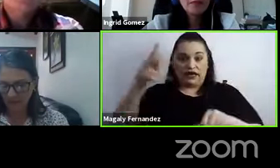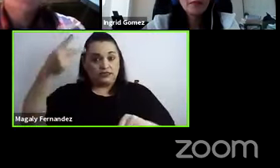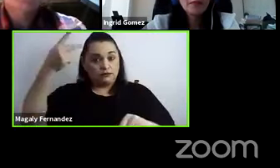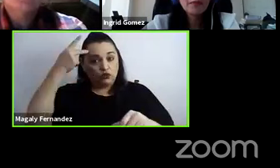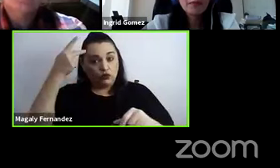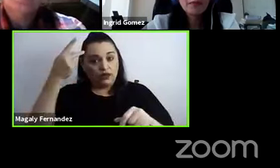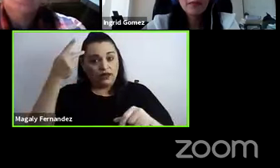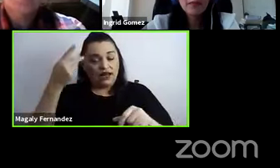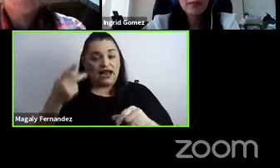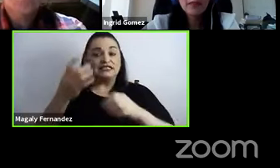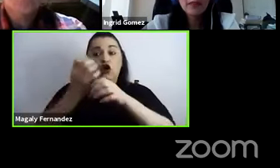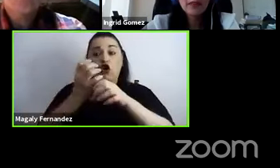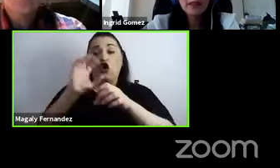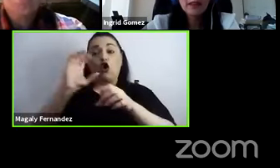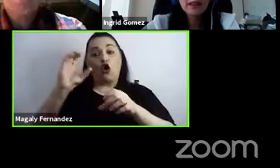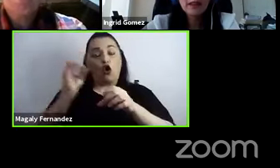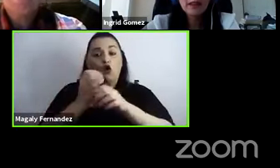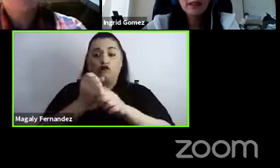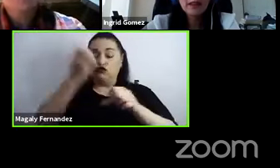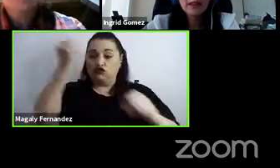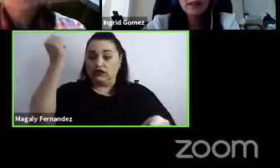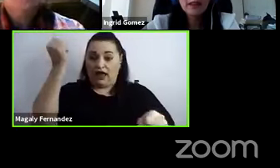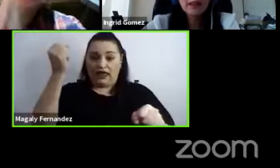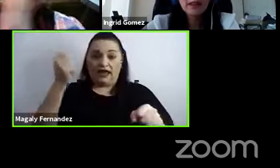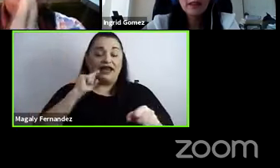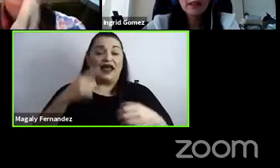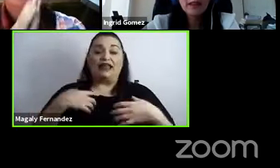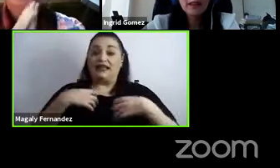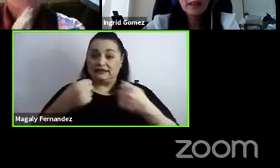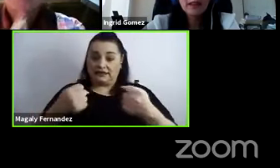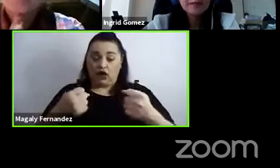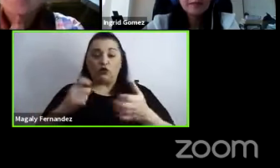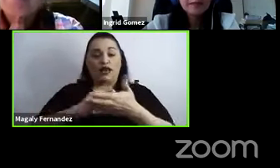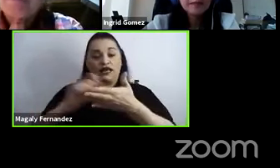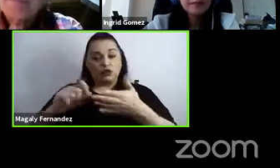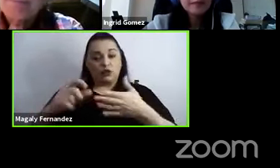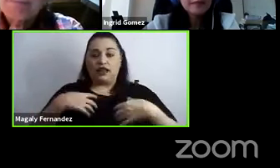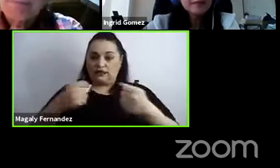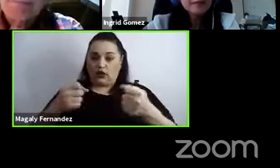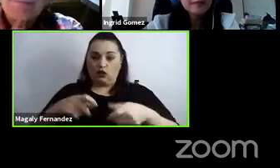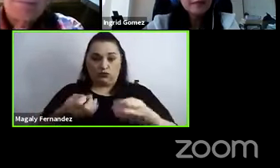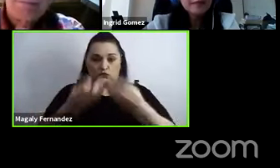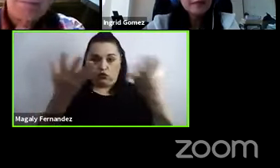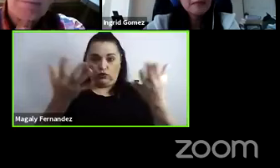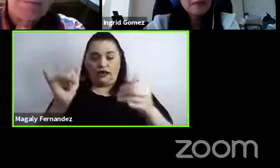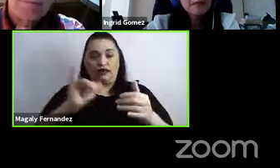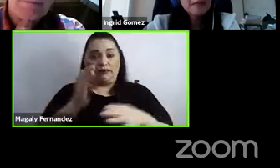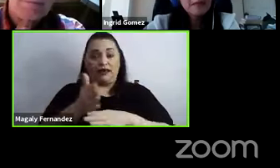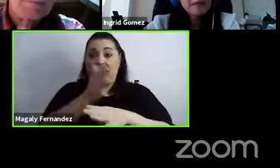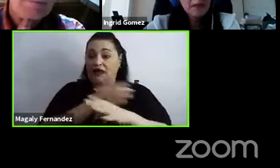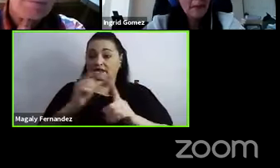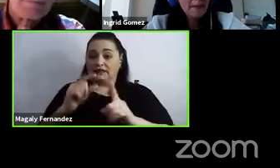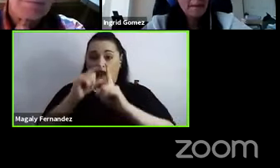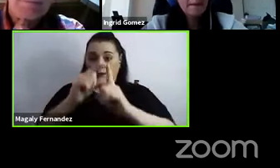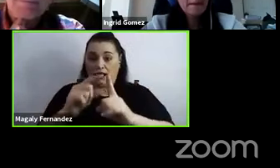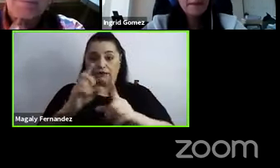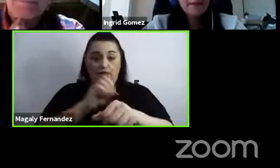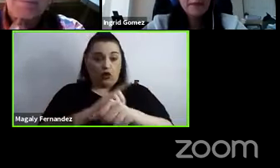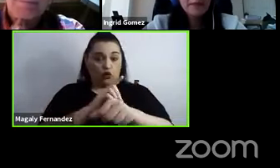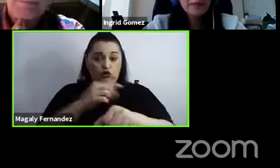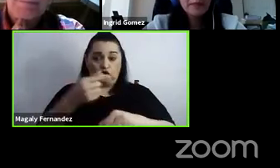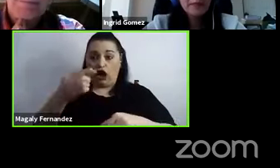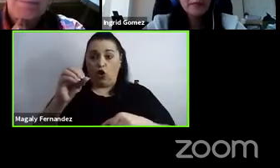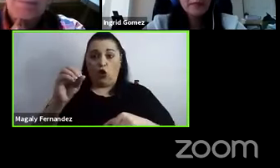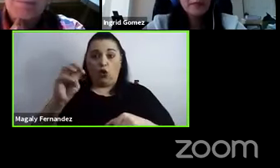IPS, cofundadora del programa de investigación en promoción de la salud también de la Escuela de Salud Pública. Antes de darle la palabra a la doctora Gómez, me